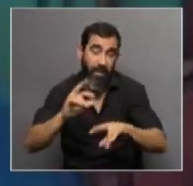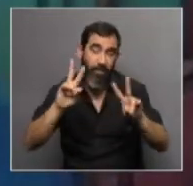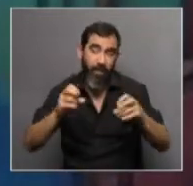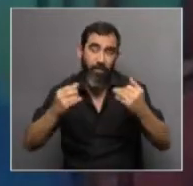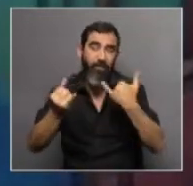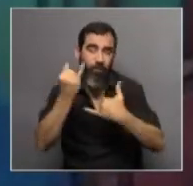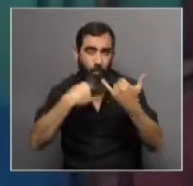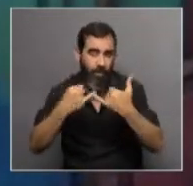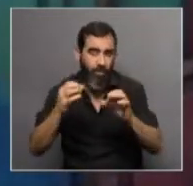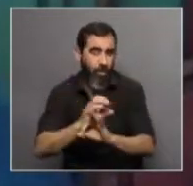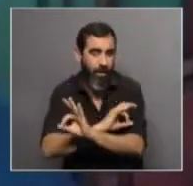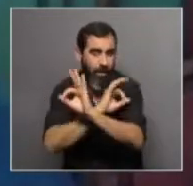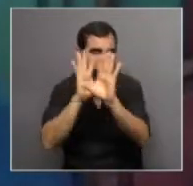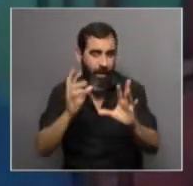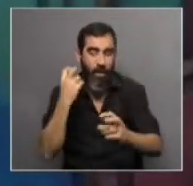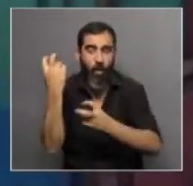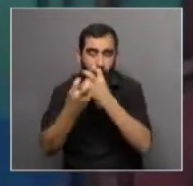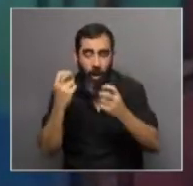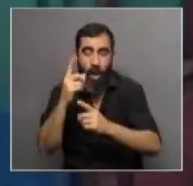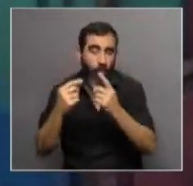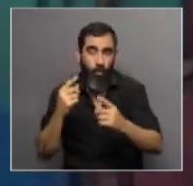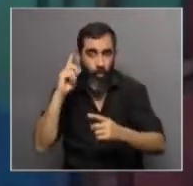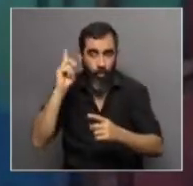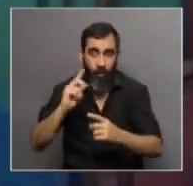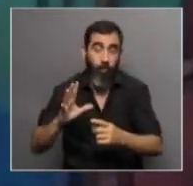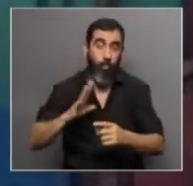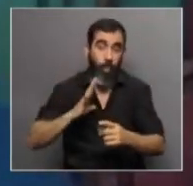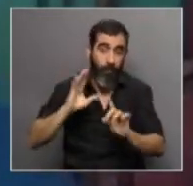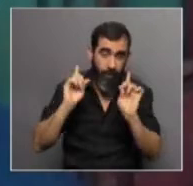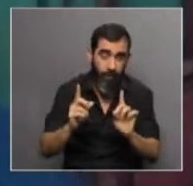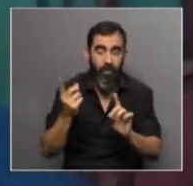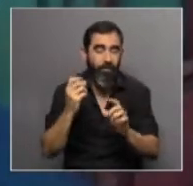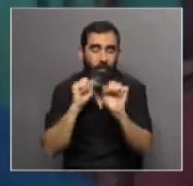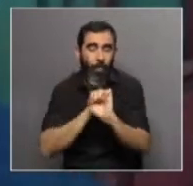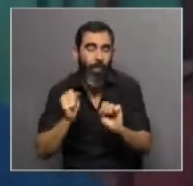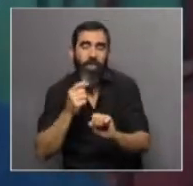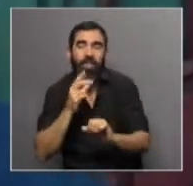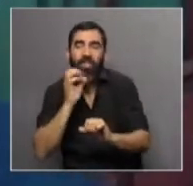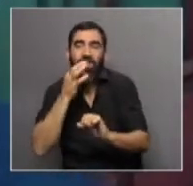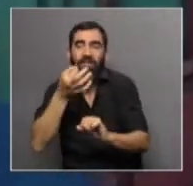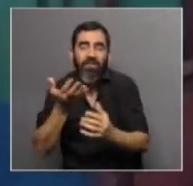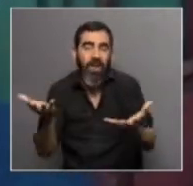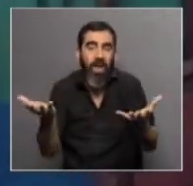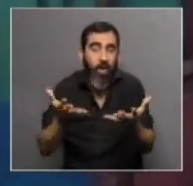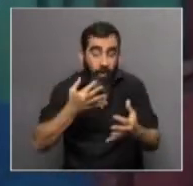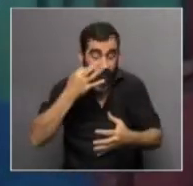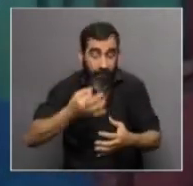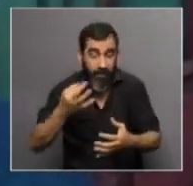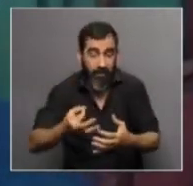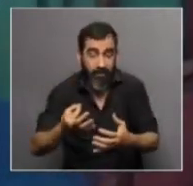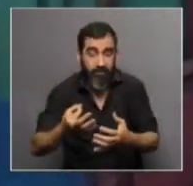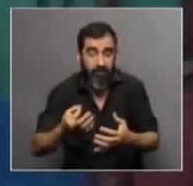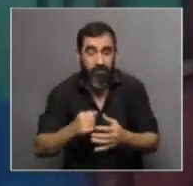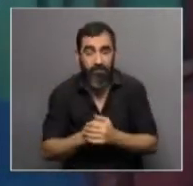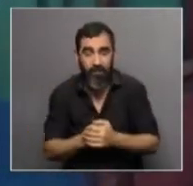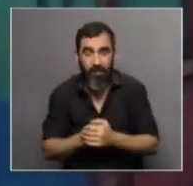consolidar los casos, buscar casos que hemos perdido, de manera que todavía no podemos ser